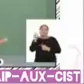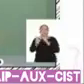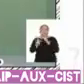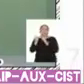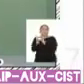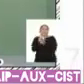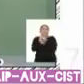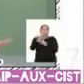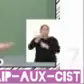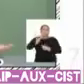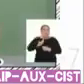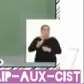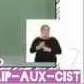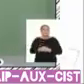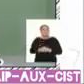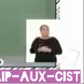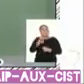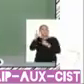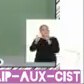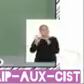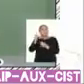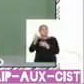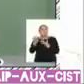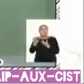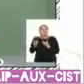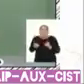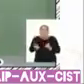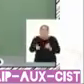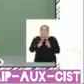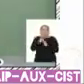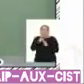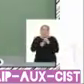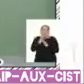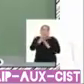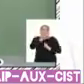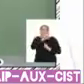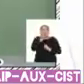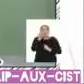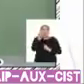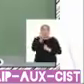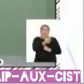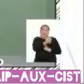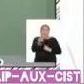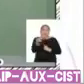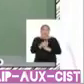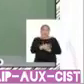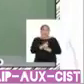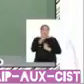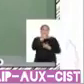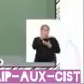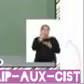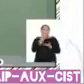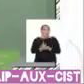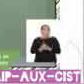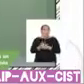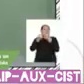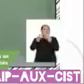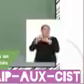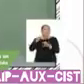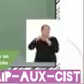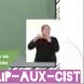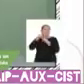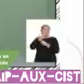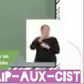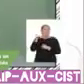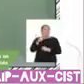personas que nos quieren y son personas que siempre van a querer lo mejor para todos nosotros. Así que nunca pierdas comunicación con